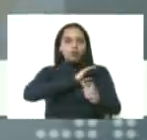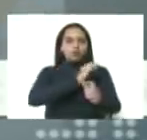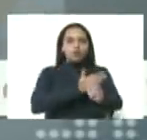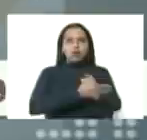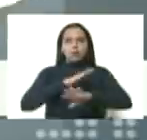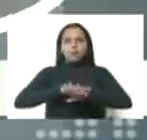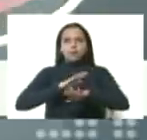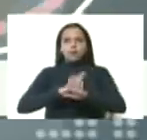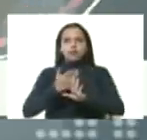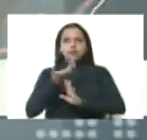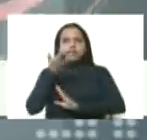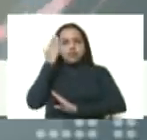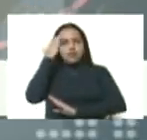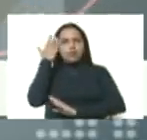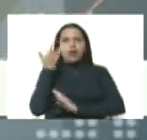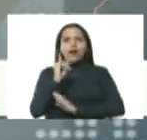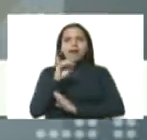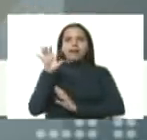que hay